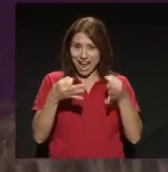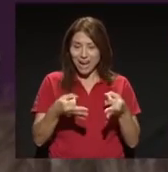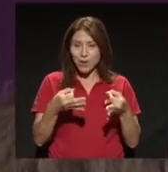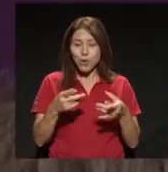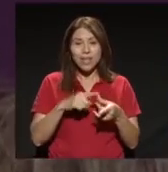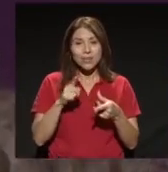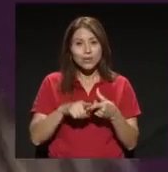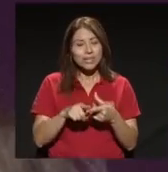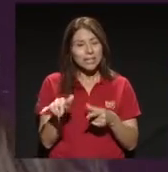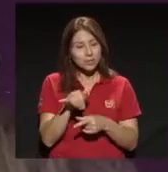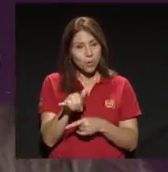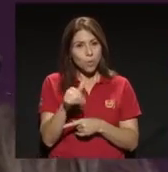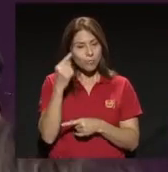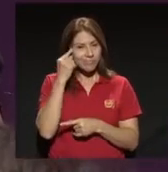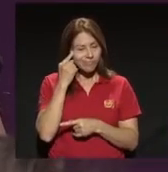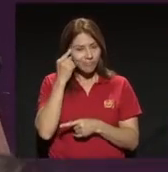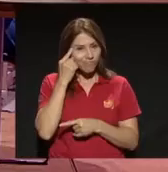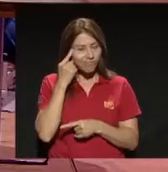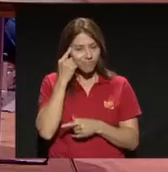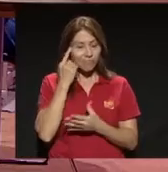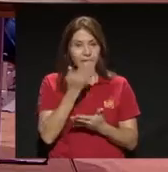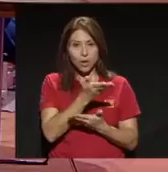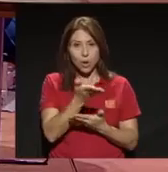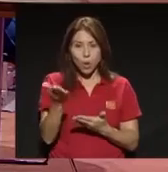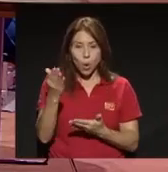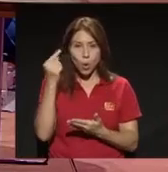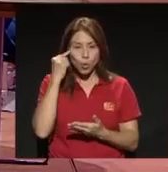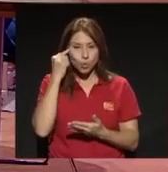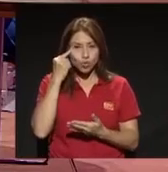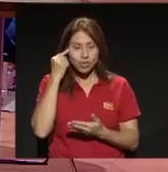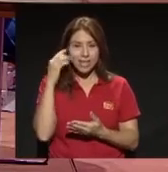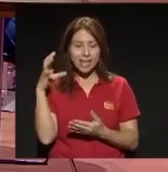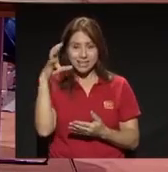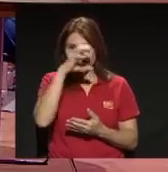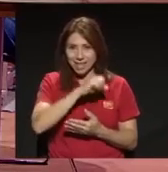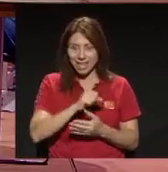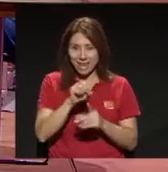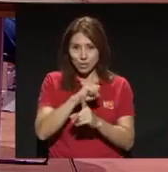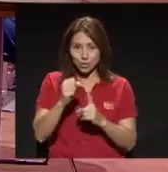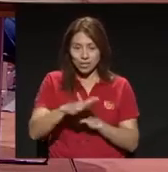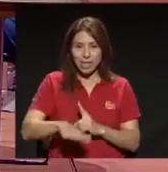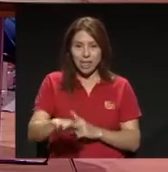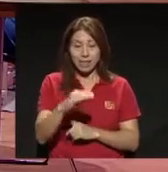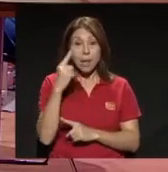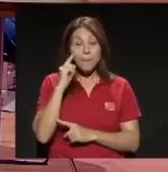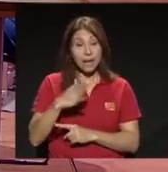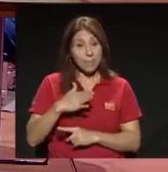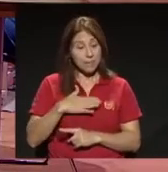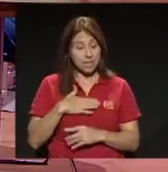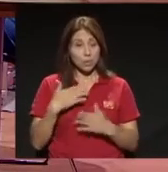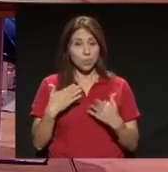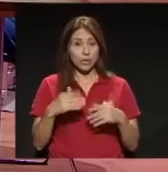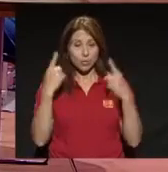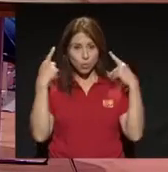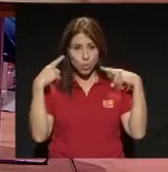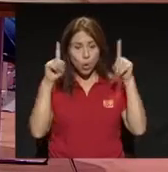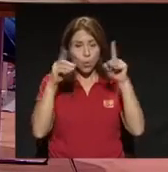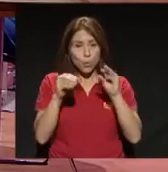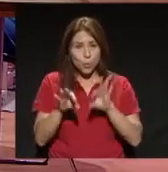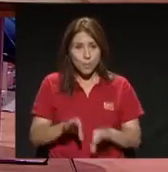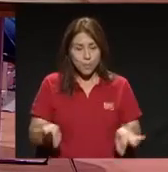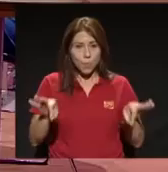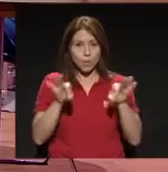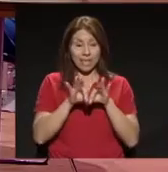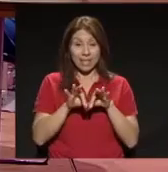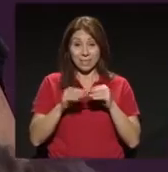despertarla la conciencia en la sociedad y bueno para mí me parece un logro súper importante tras la segunda